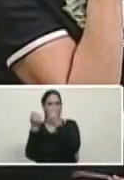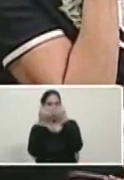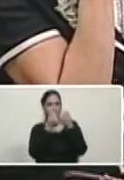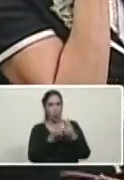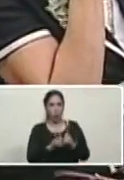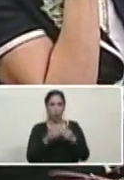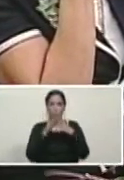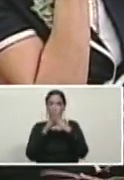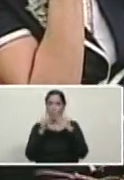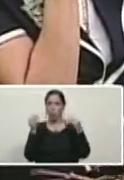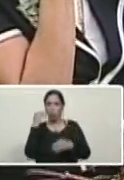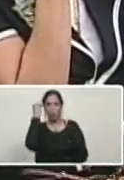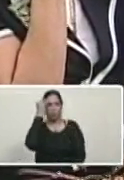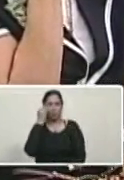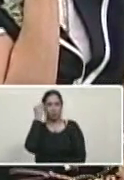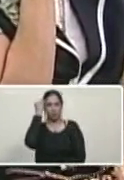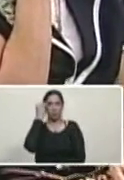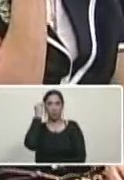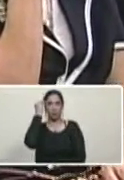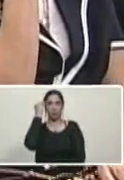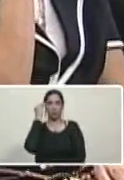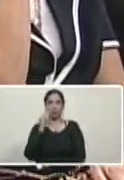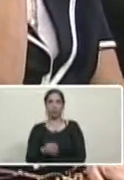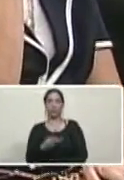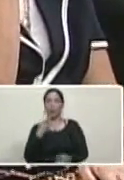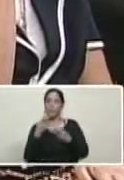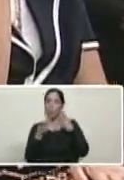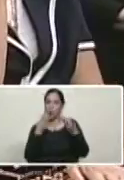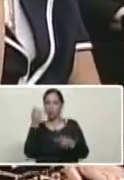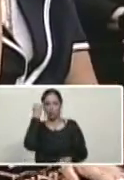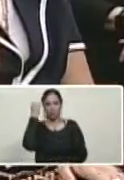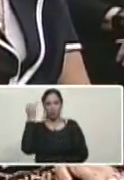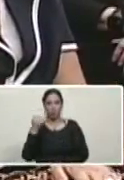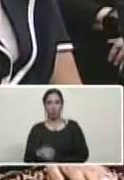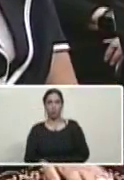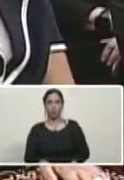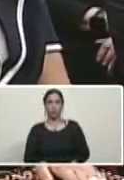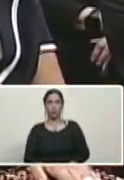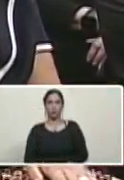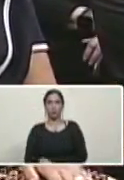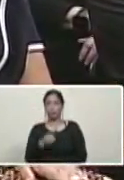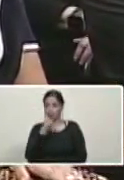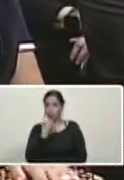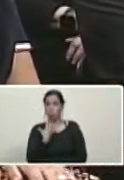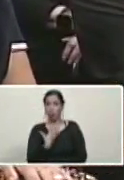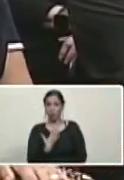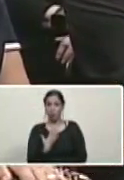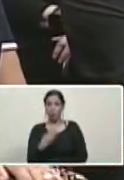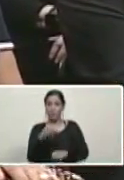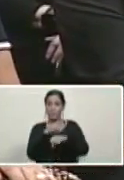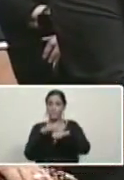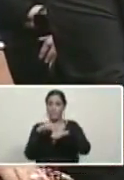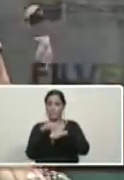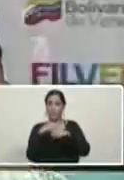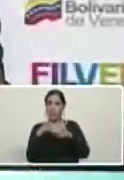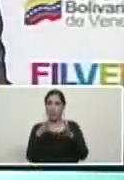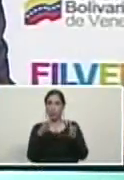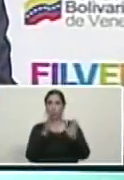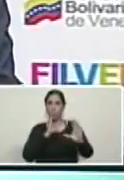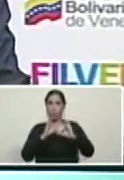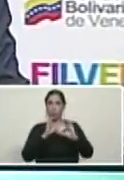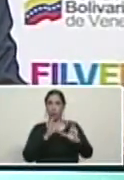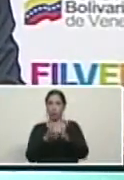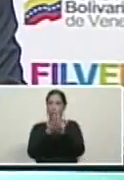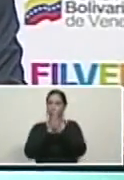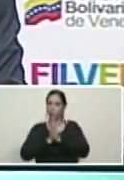de todos los pensamientos políticos, ideológicos. Por eso es bueno, compañero ministro Jorge Rodríguez, que